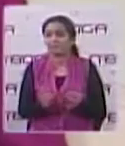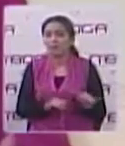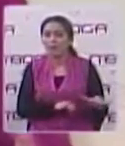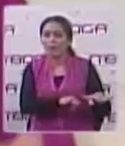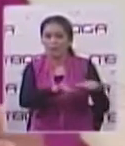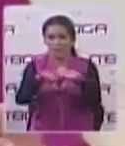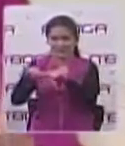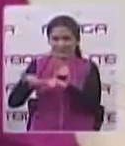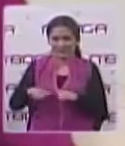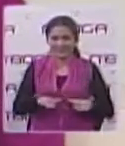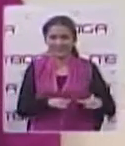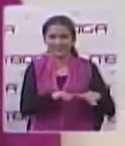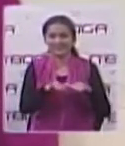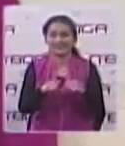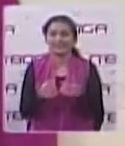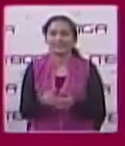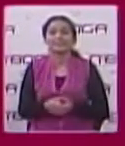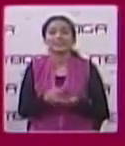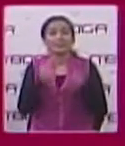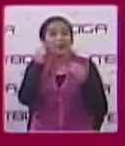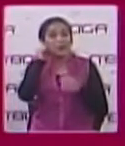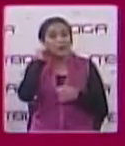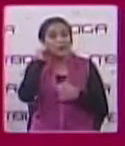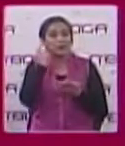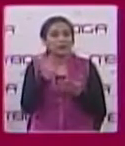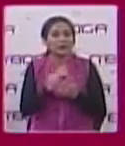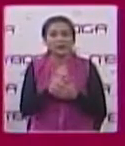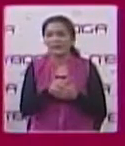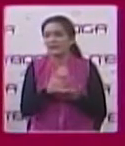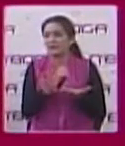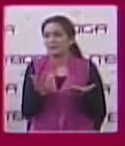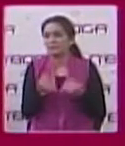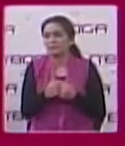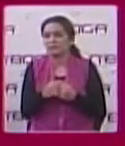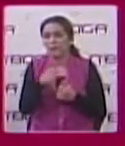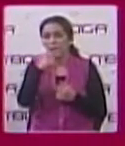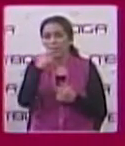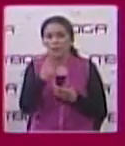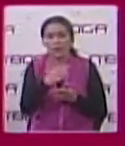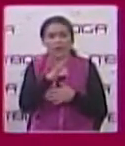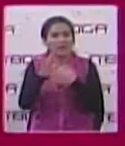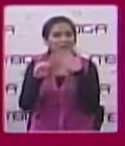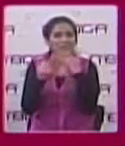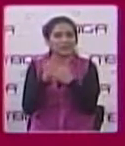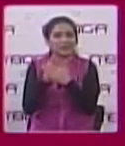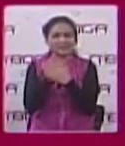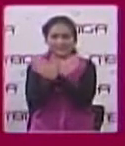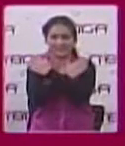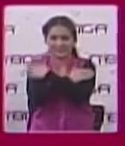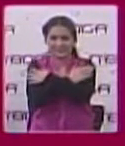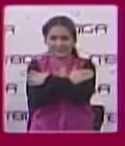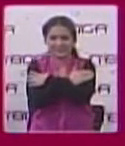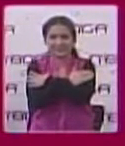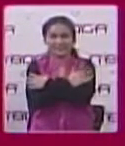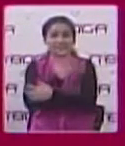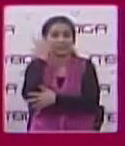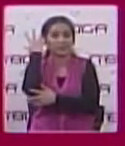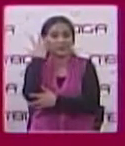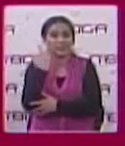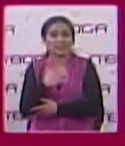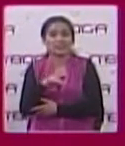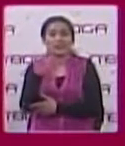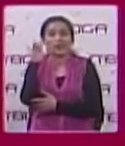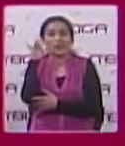y felicitarles a todos en el día 8 de marzo por el Día de la Mujer, y creo que ese día es de todos los días